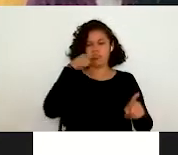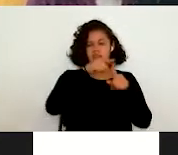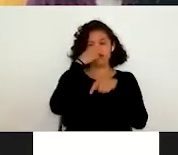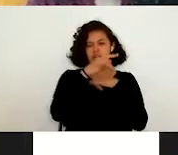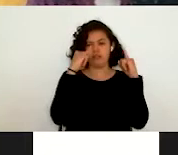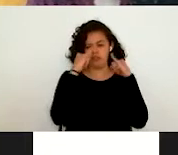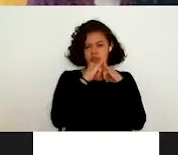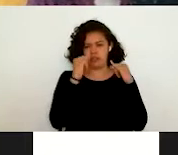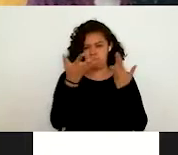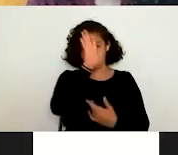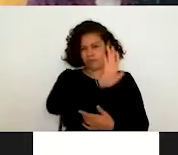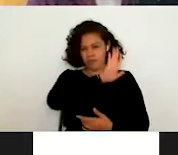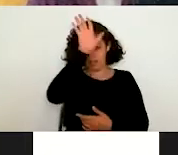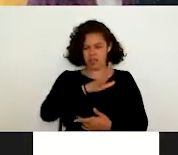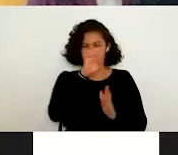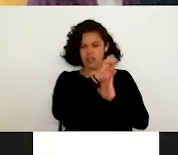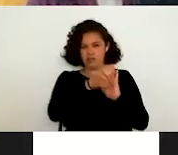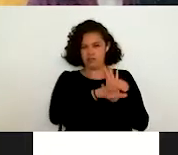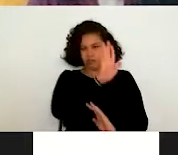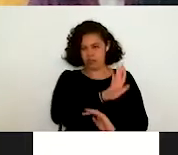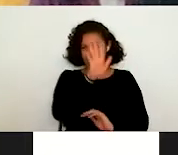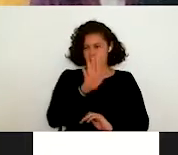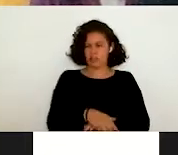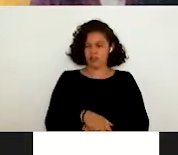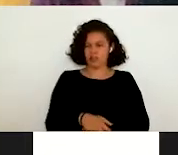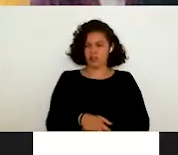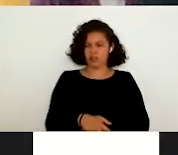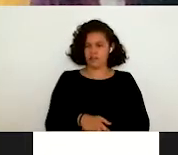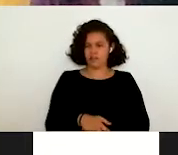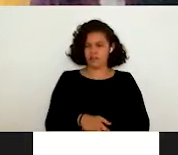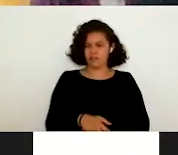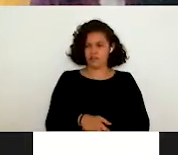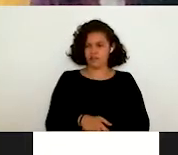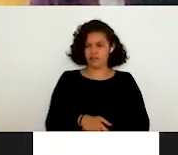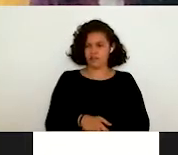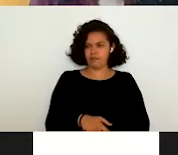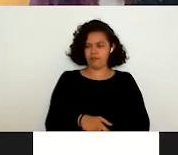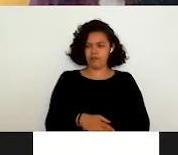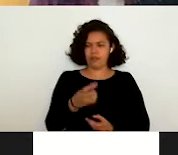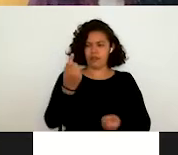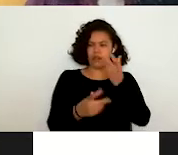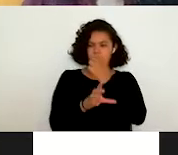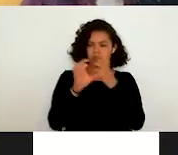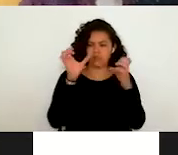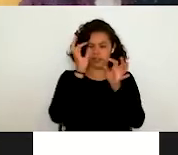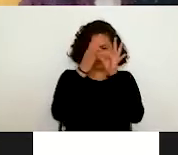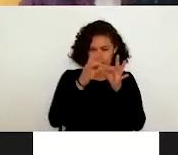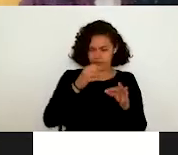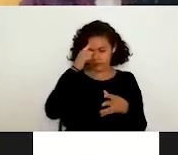muy similares a los ejemplos y que solamente va a requerir perfeccionar algunas cosas de